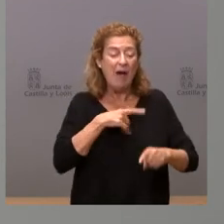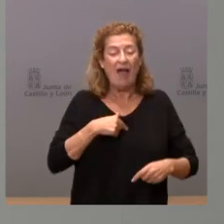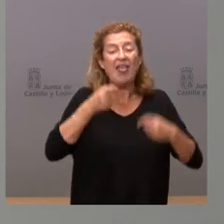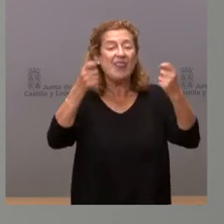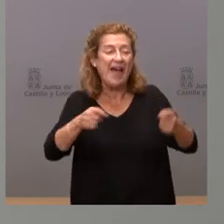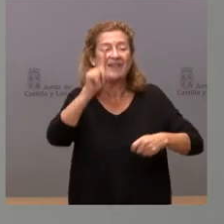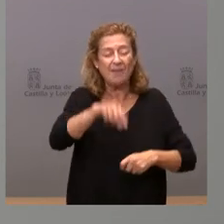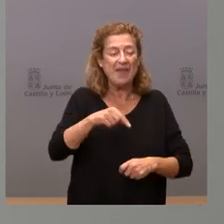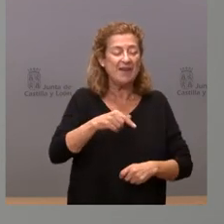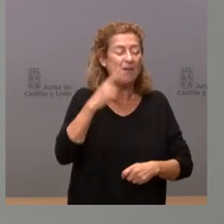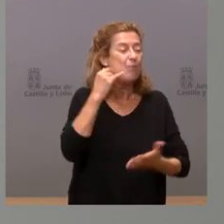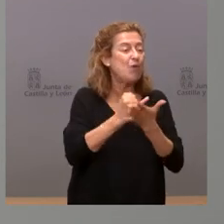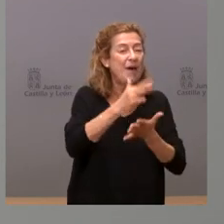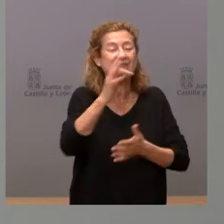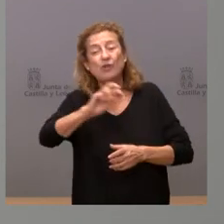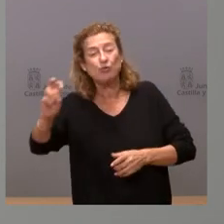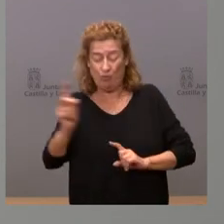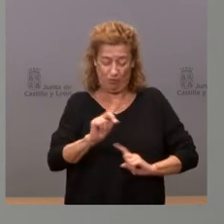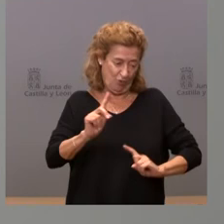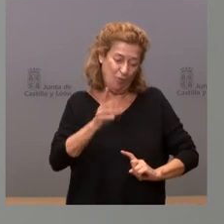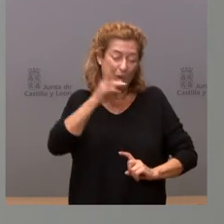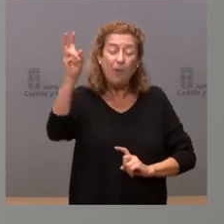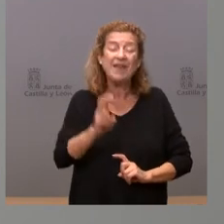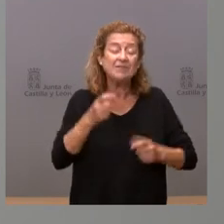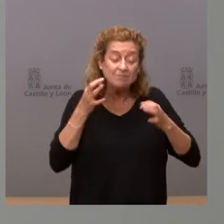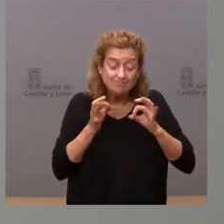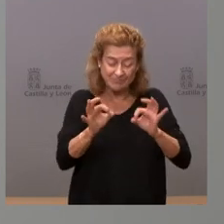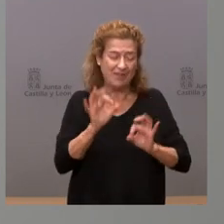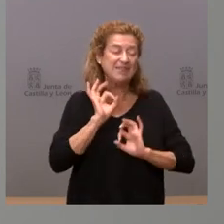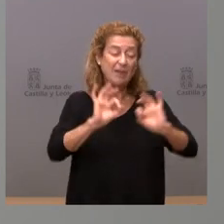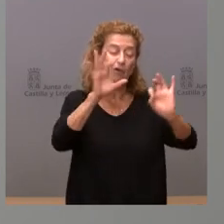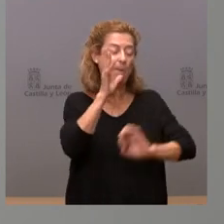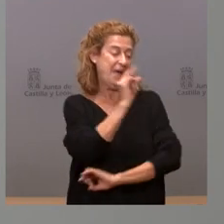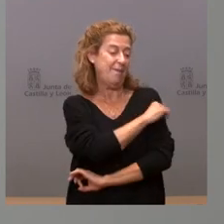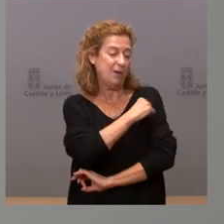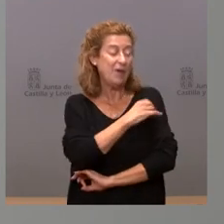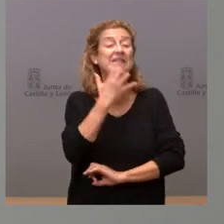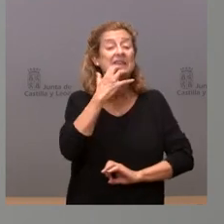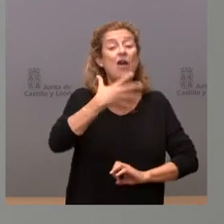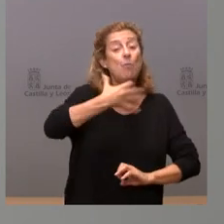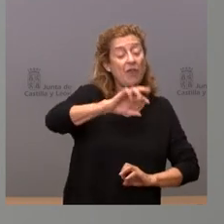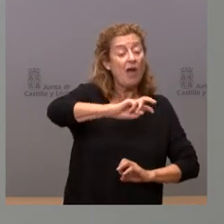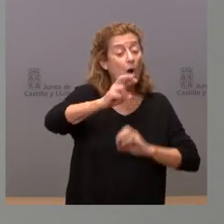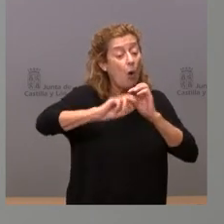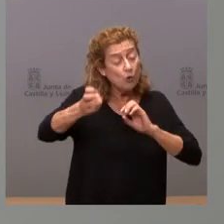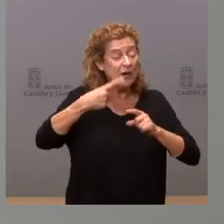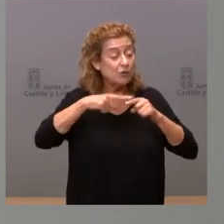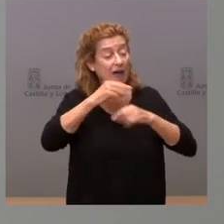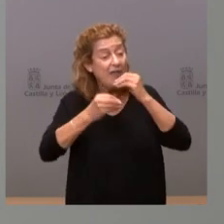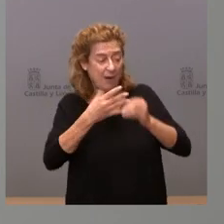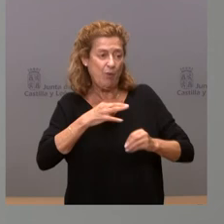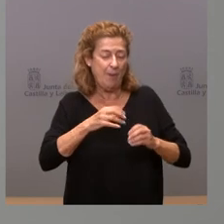permitieran hacer otras cosas y en todo caso vendrían a mayores porque como le he dicho y si fuera así se pudiera hacer así que lo veo difícil